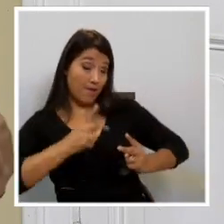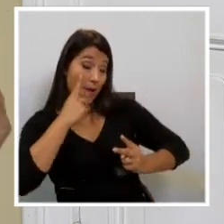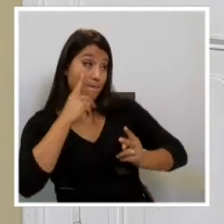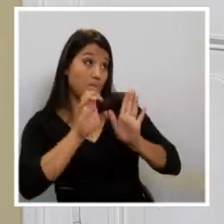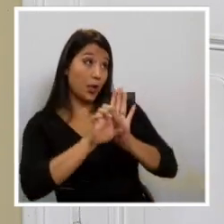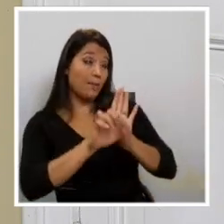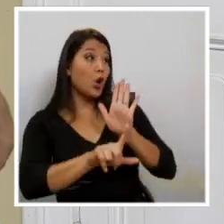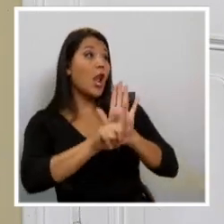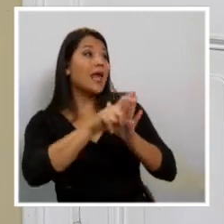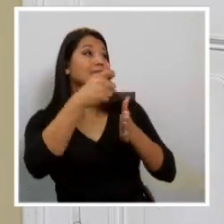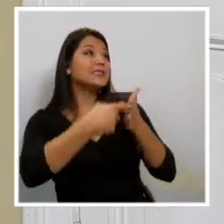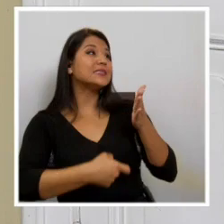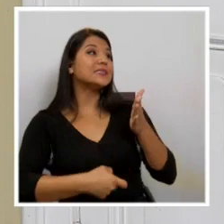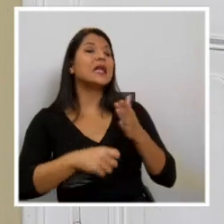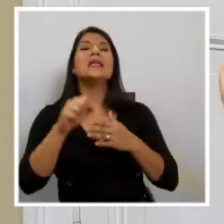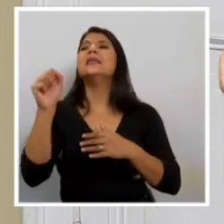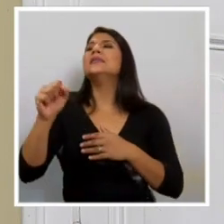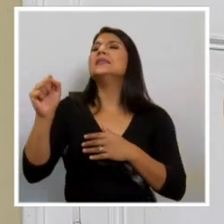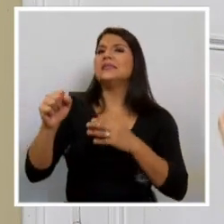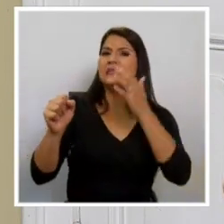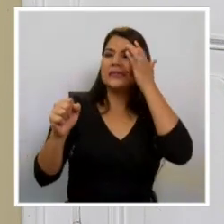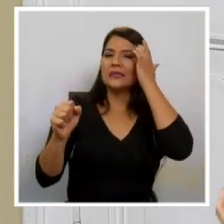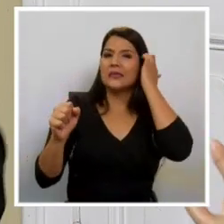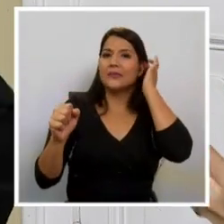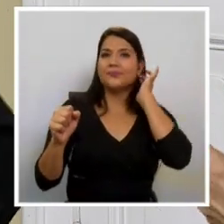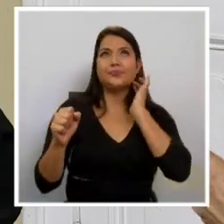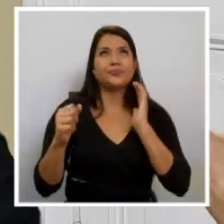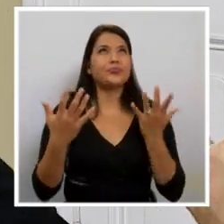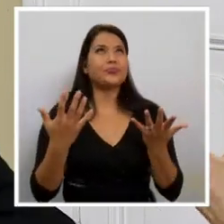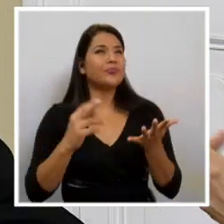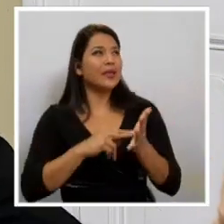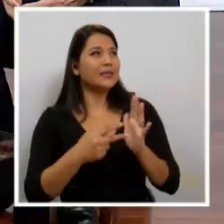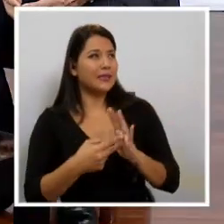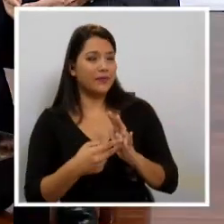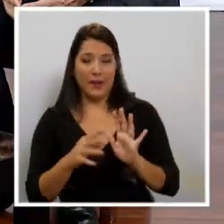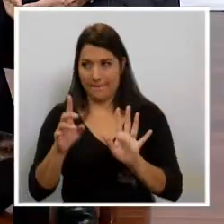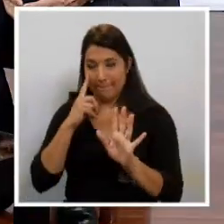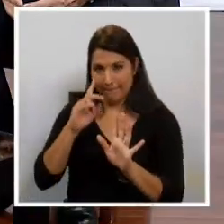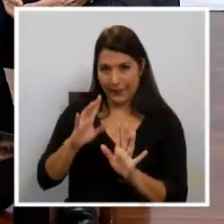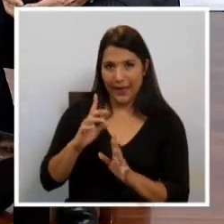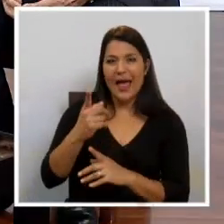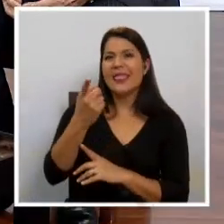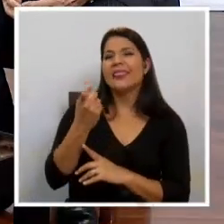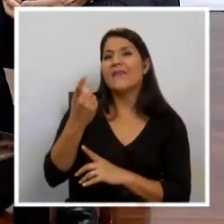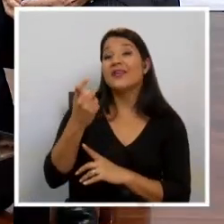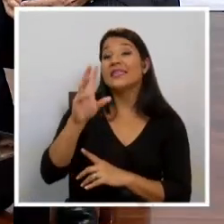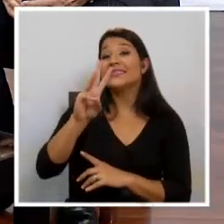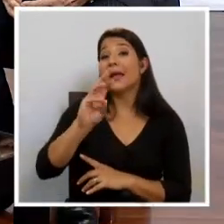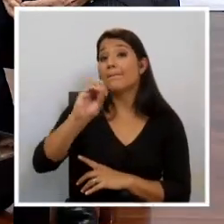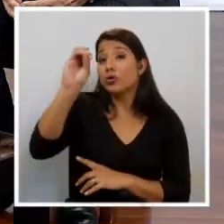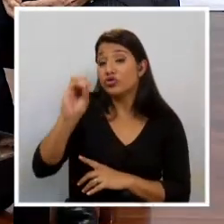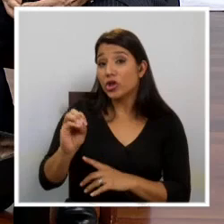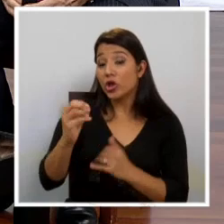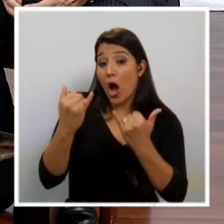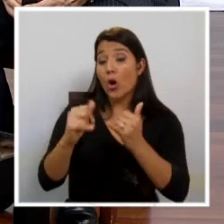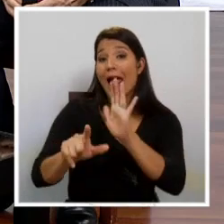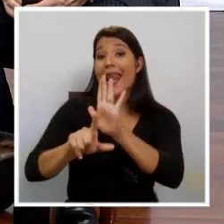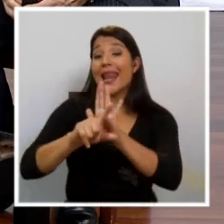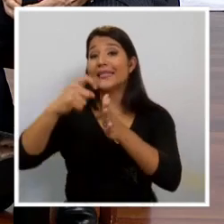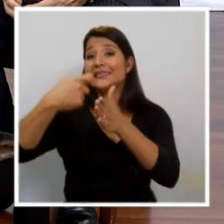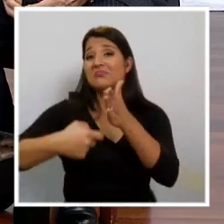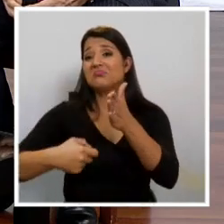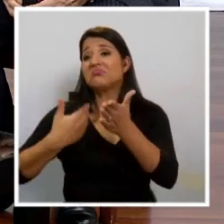¿verdad? sí, pero es que la reforma tributaria sí es solo una quiero parte. decir, Fíjese que el déficit era de 6%, la reforma tributaria